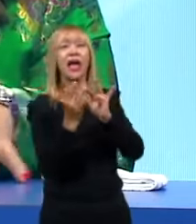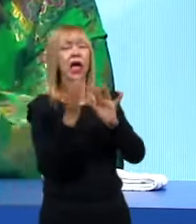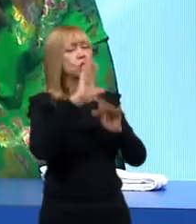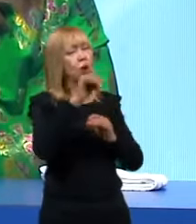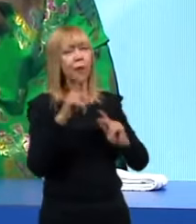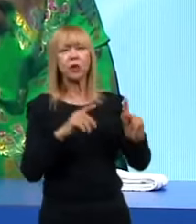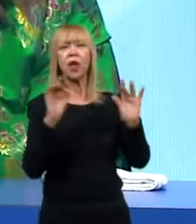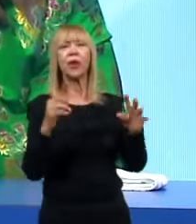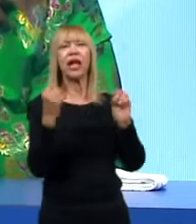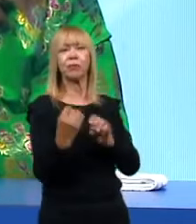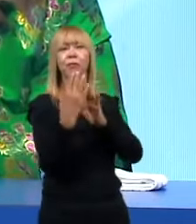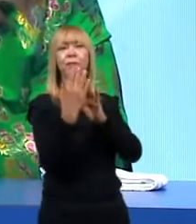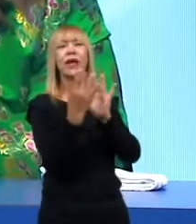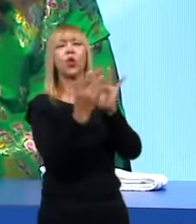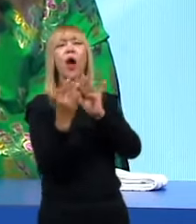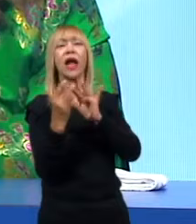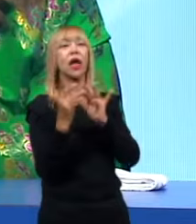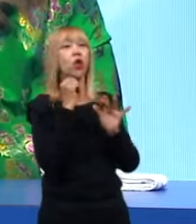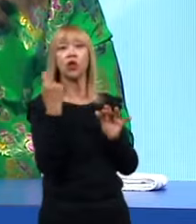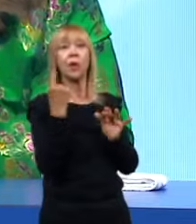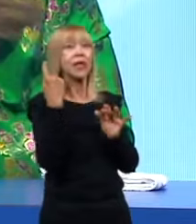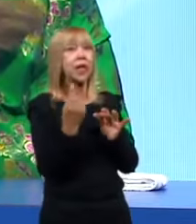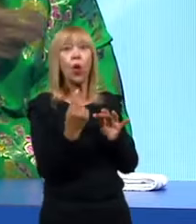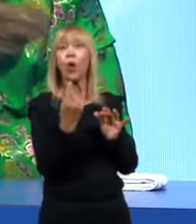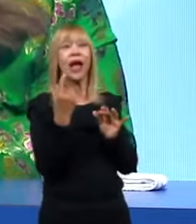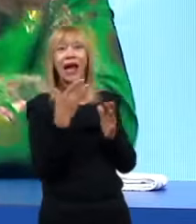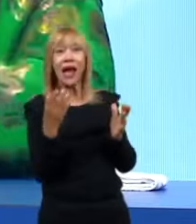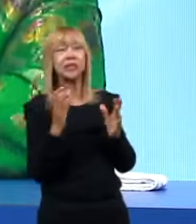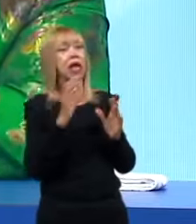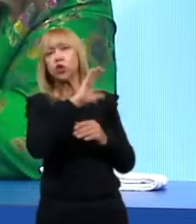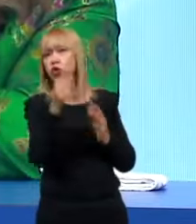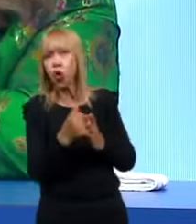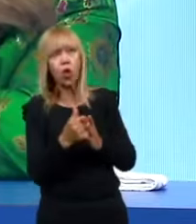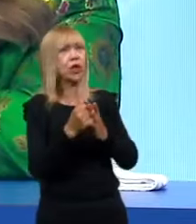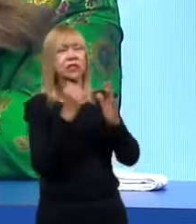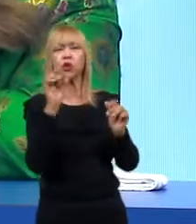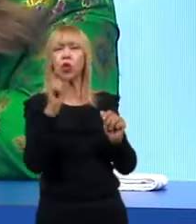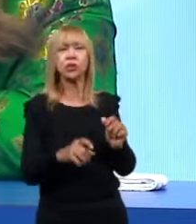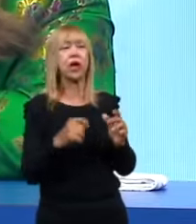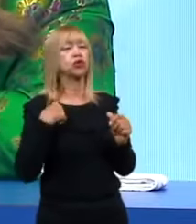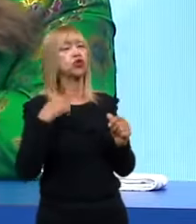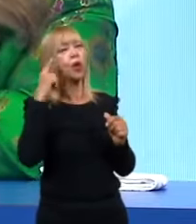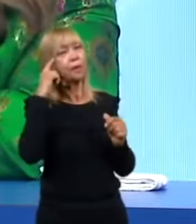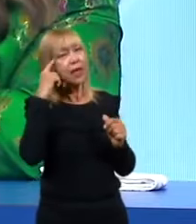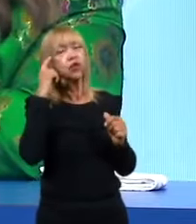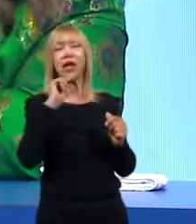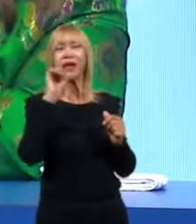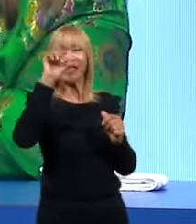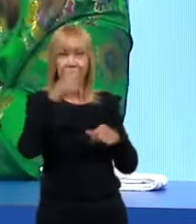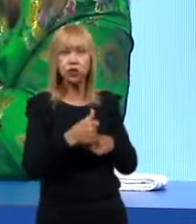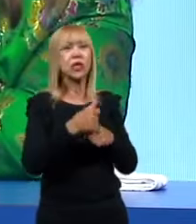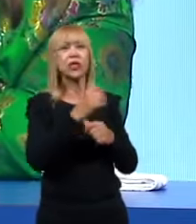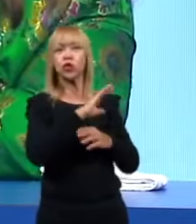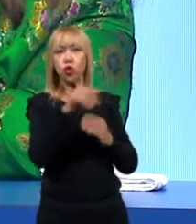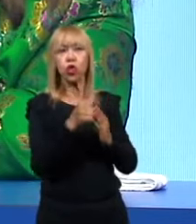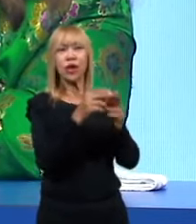tomar clases virtuales, pero no solamente una o dos clases, todo, en todos los recintos. Yo creo en la permanencia de todos los recintos. Pero también creo que